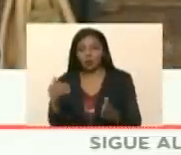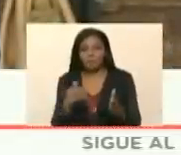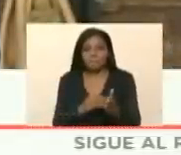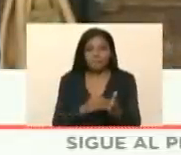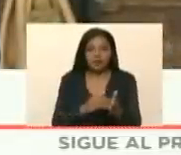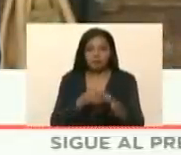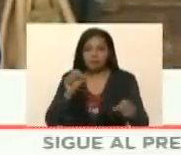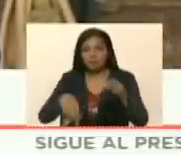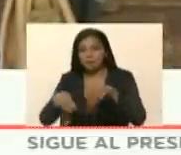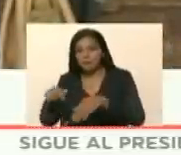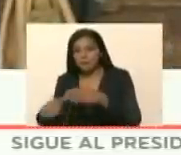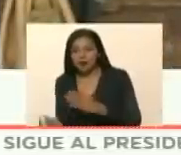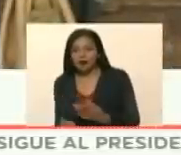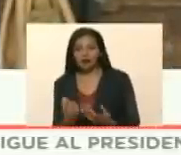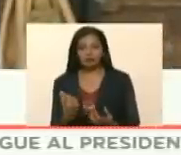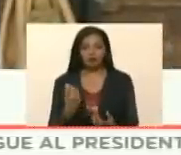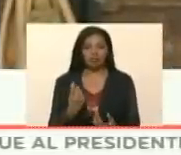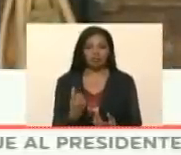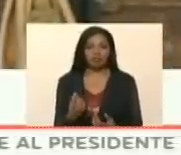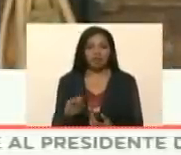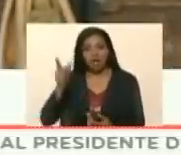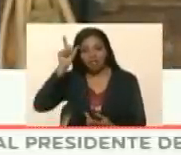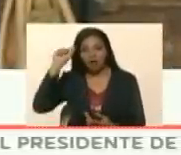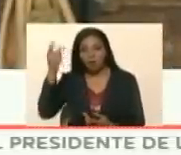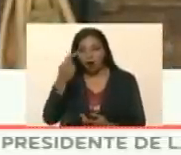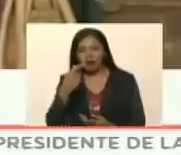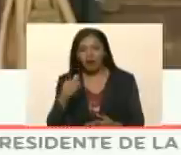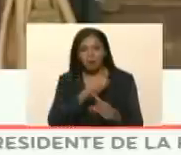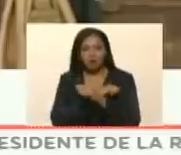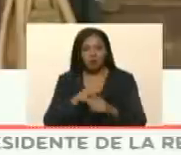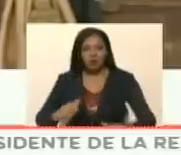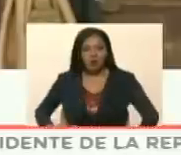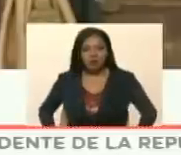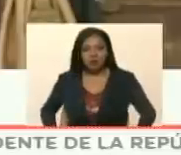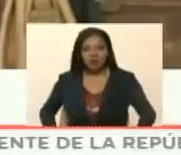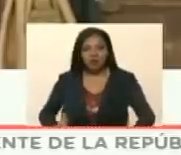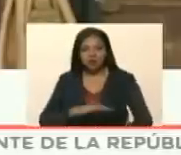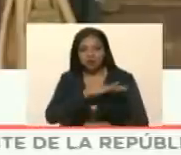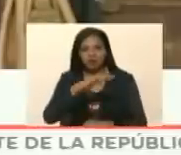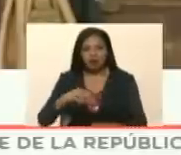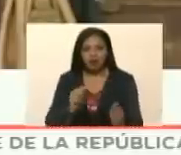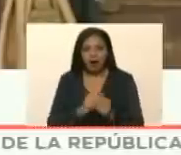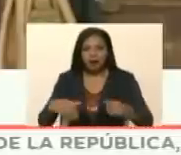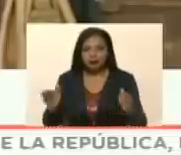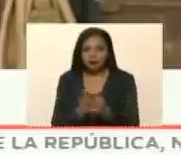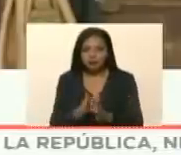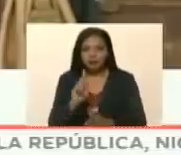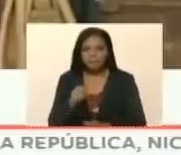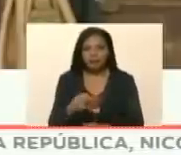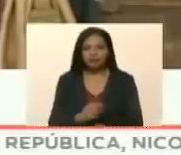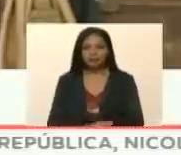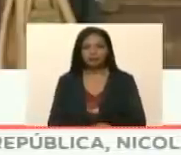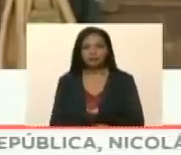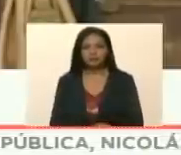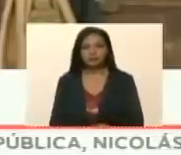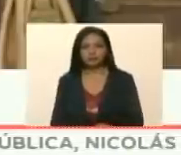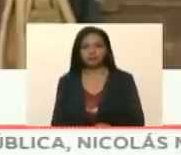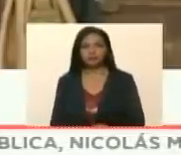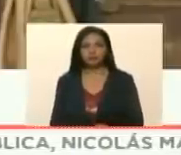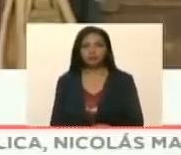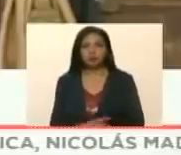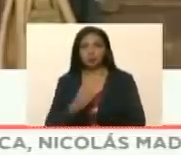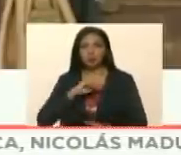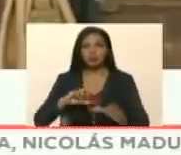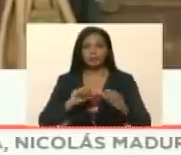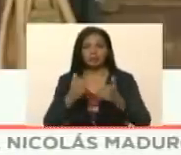sorgo entre Guárico, Portuguesa y la llanura de Anzoátegui. Tenemos que